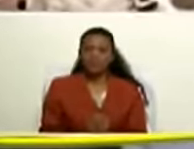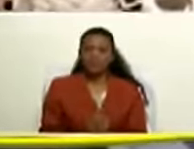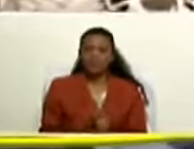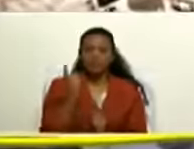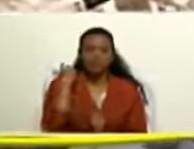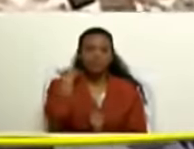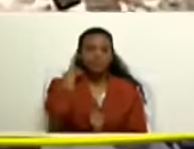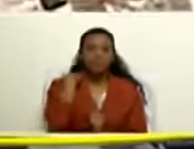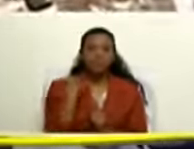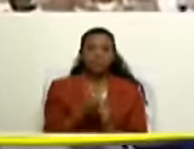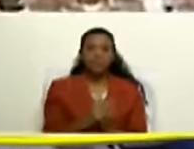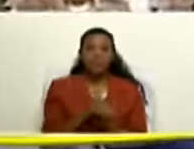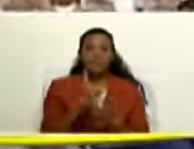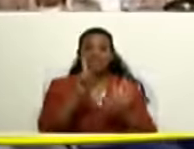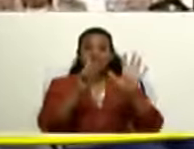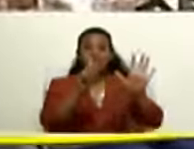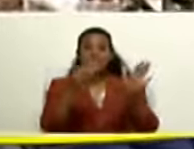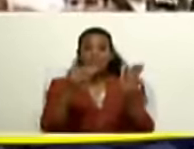los